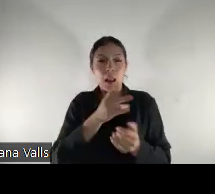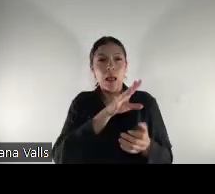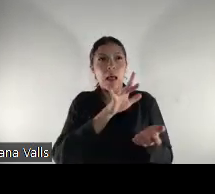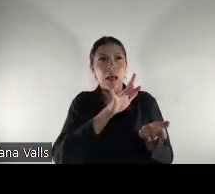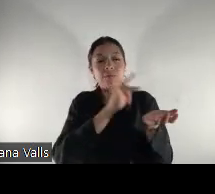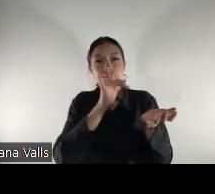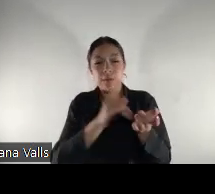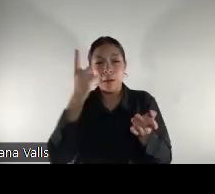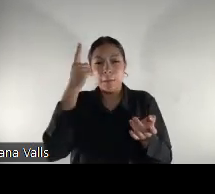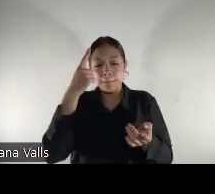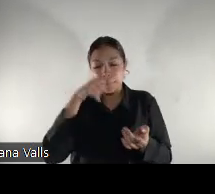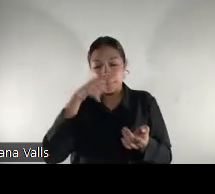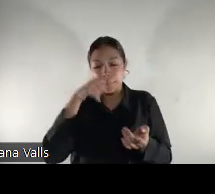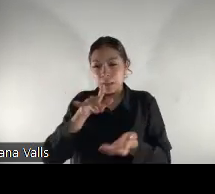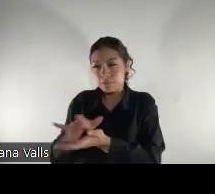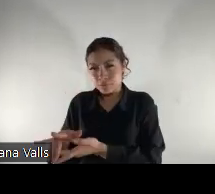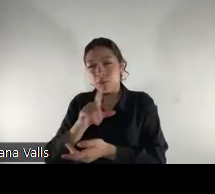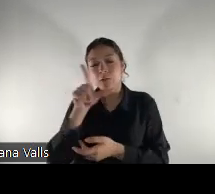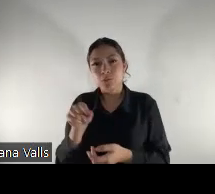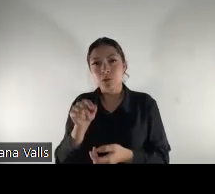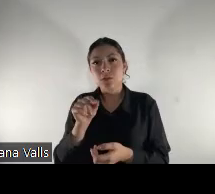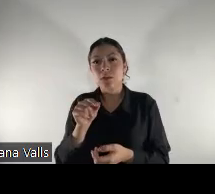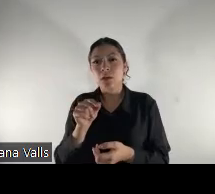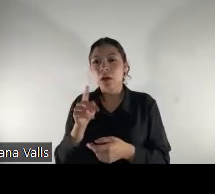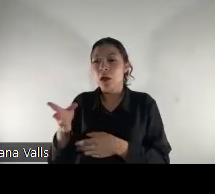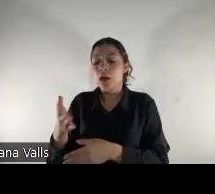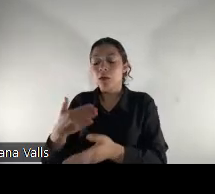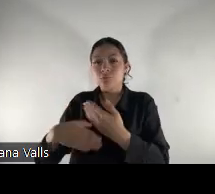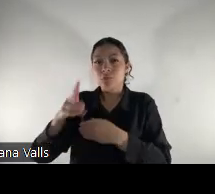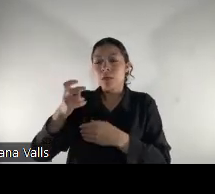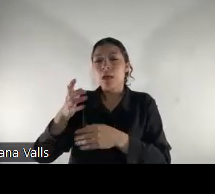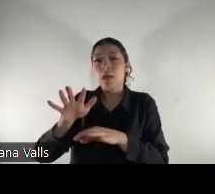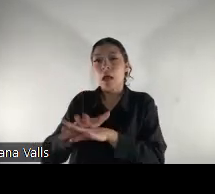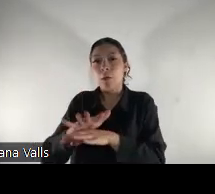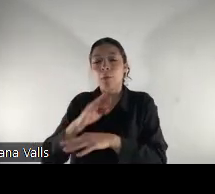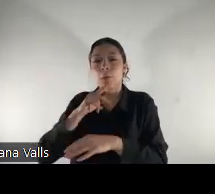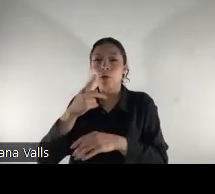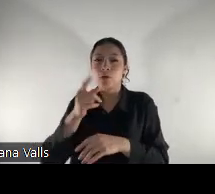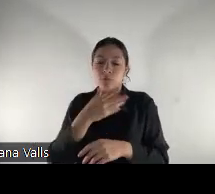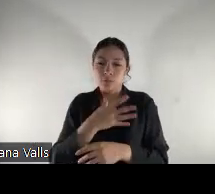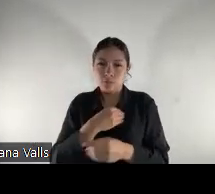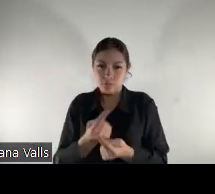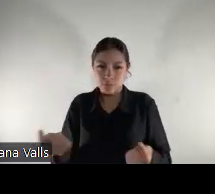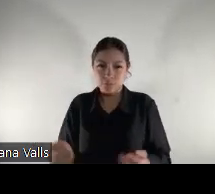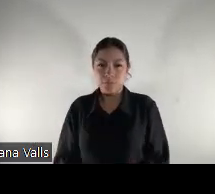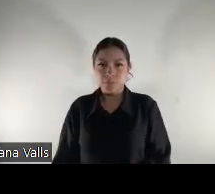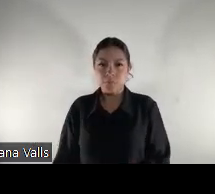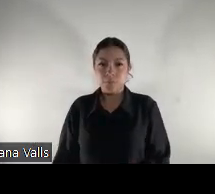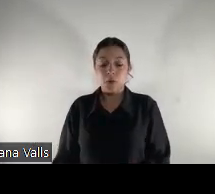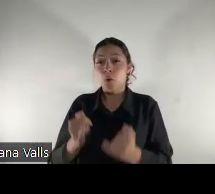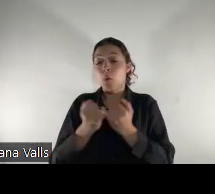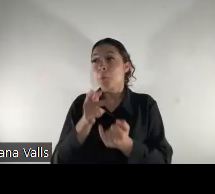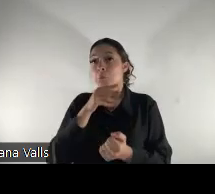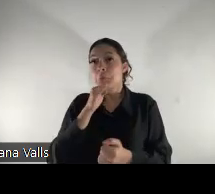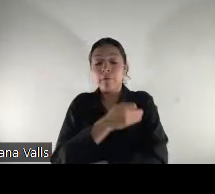a los ambientes naturales donde se desenvuelven nuestros niños. Y no solo los padres de familia, sino